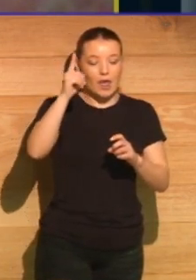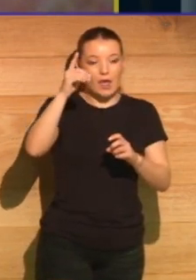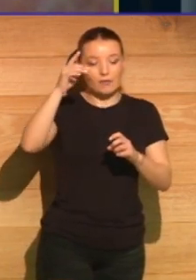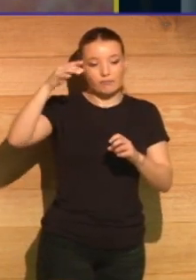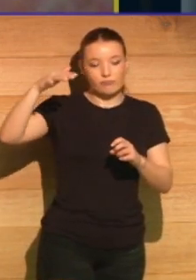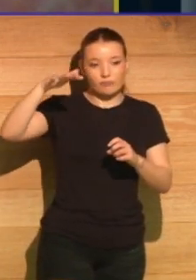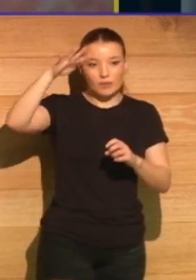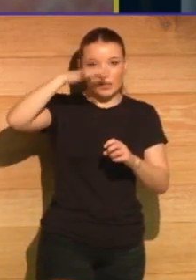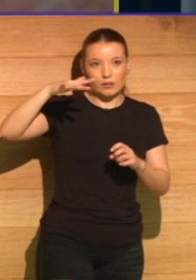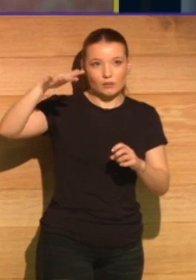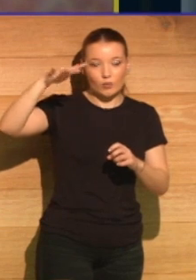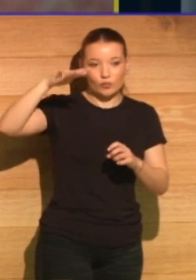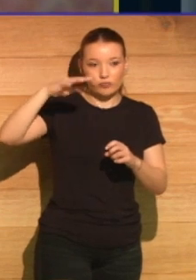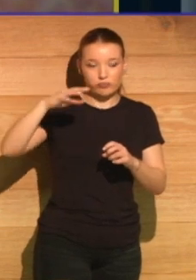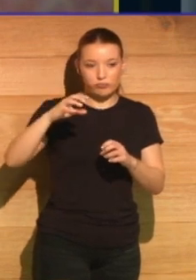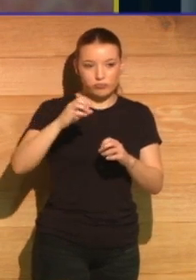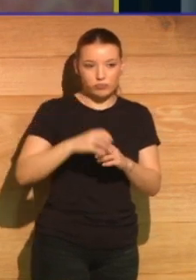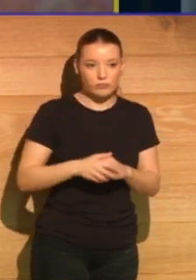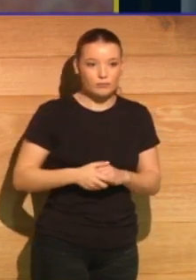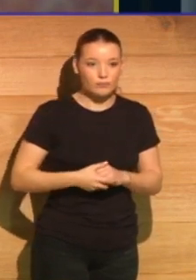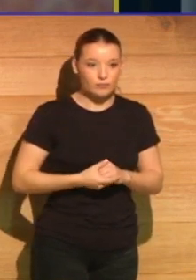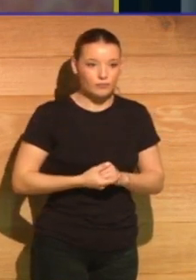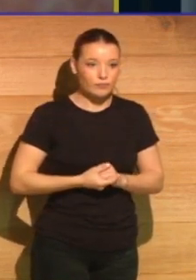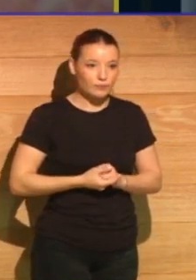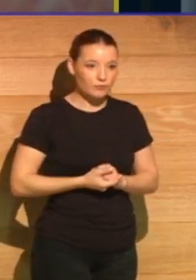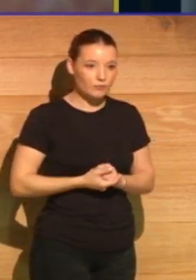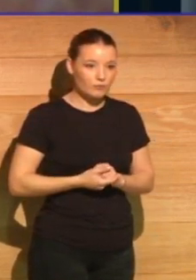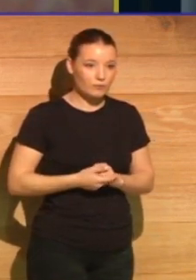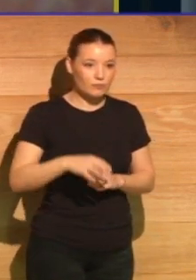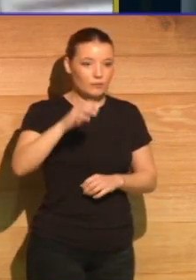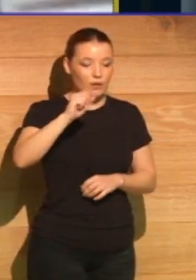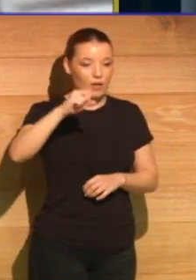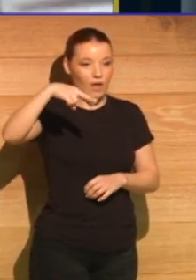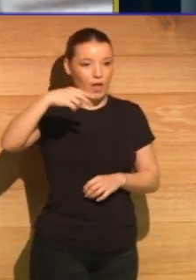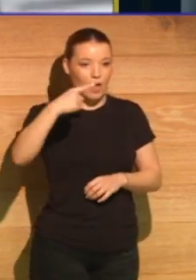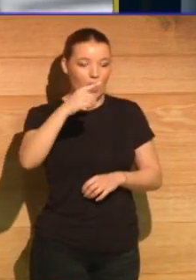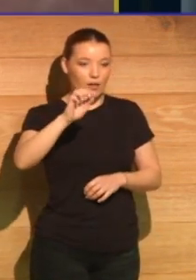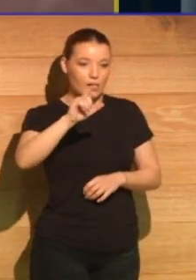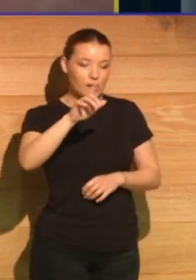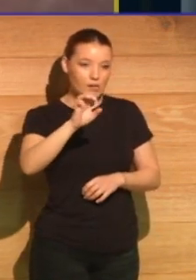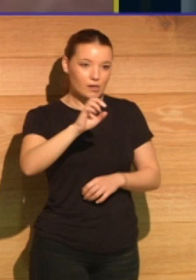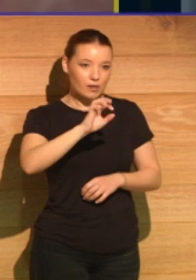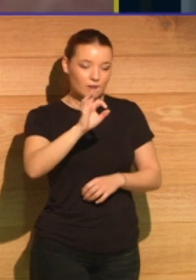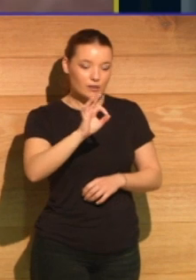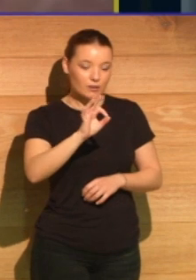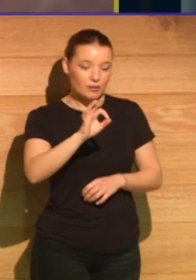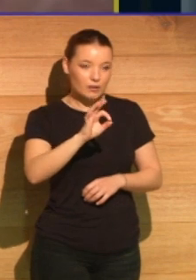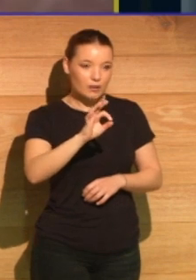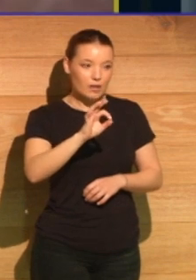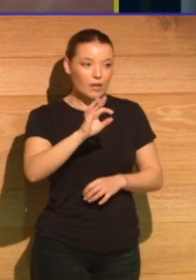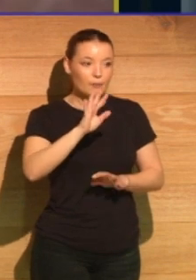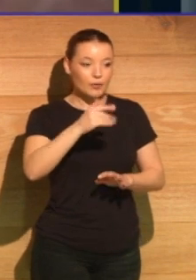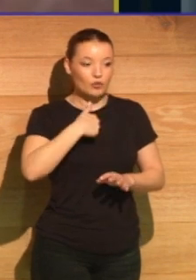de Ángeles Alvariño, que es una compatriota, ¿no? una mujer gallega, ¿no? Oceanógrafa, pero voy a leer de Vera